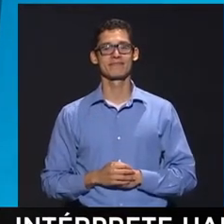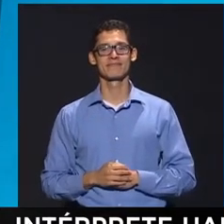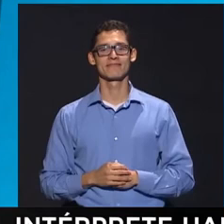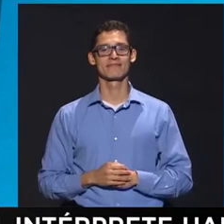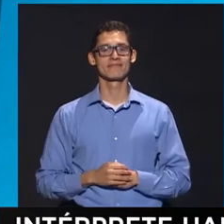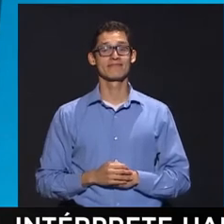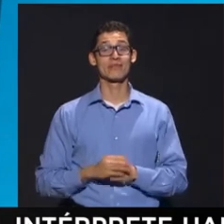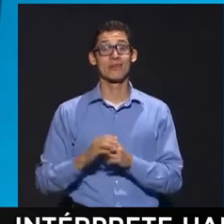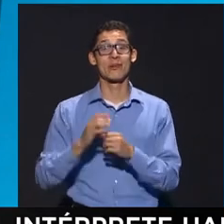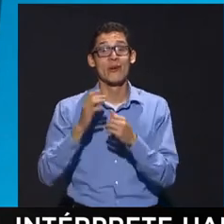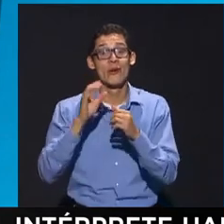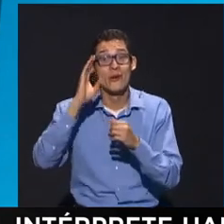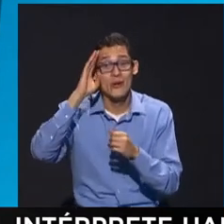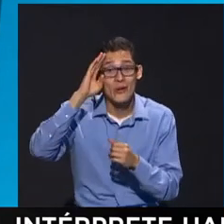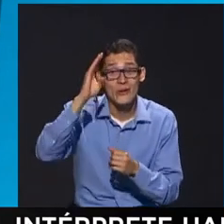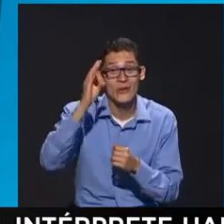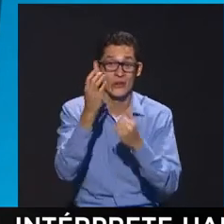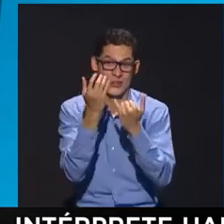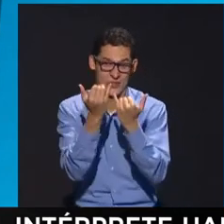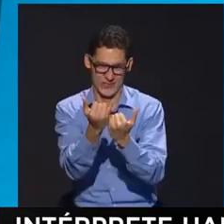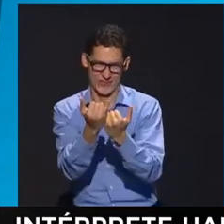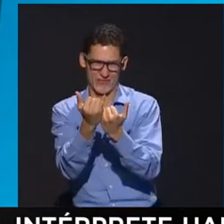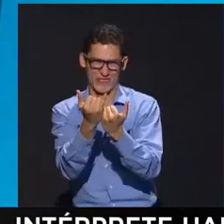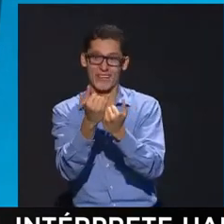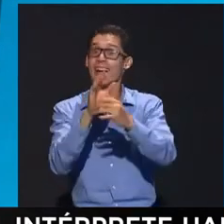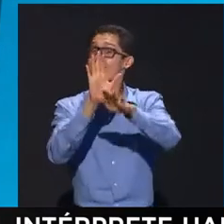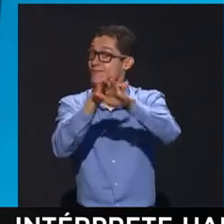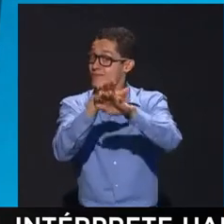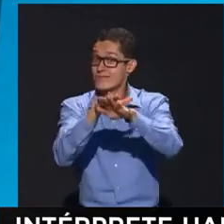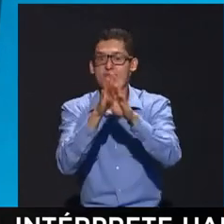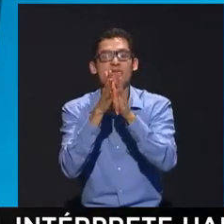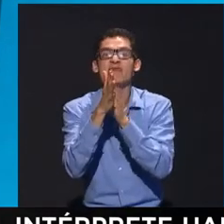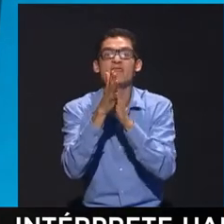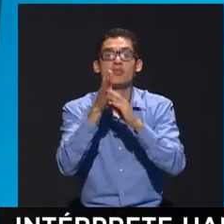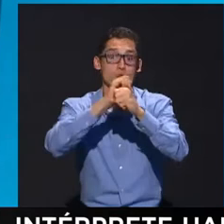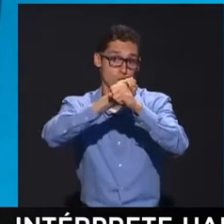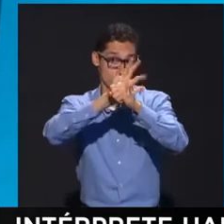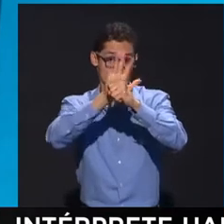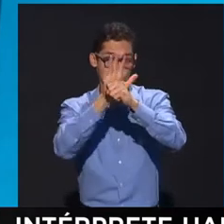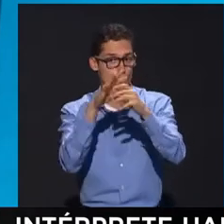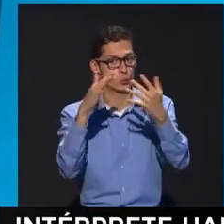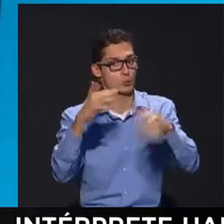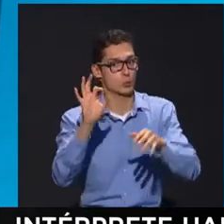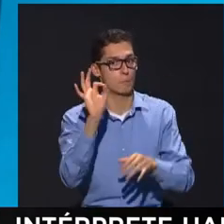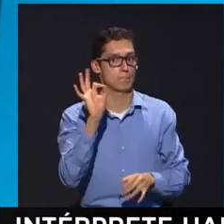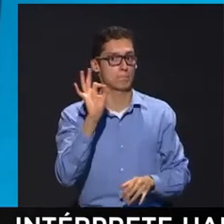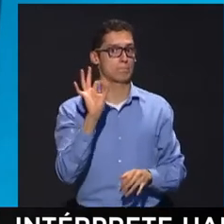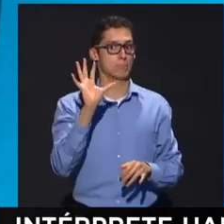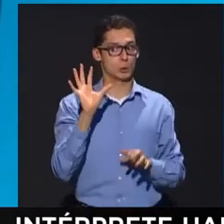Hoy los invitamos a hablar del coronavirus, que es una bacteria lo que todos se